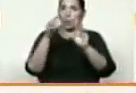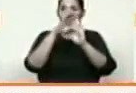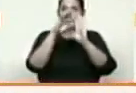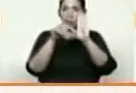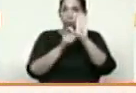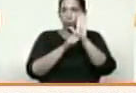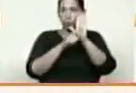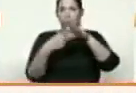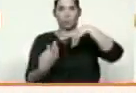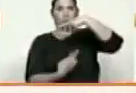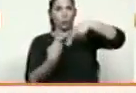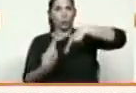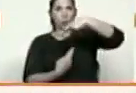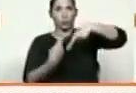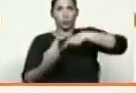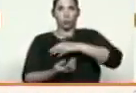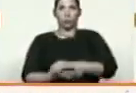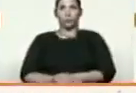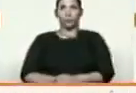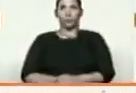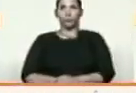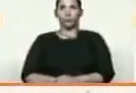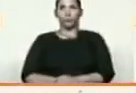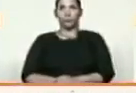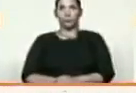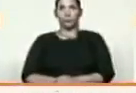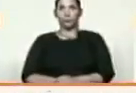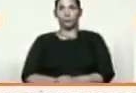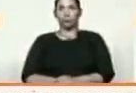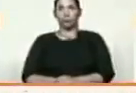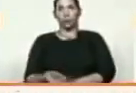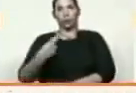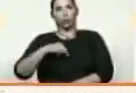Revolución nos excedimos en poesía.